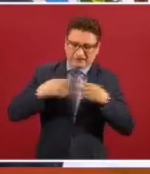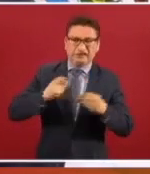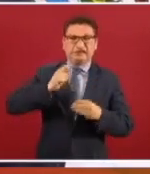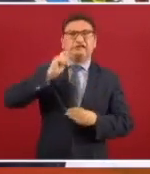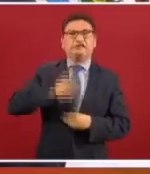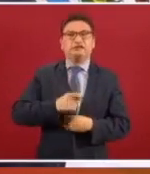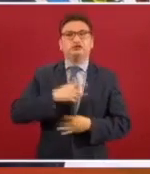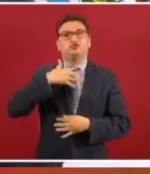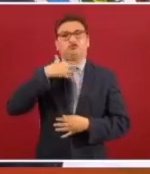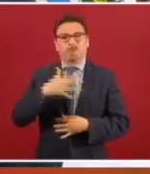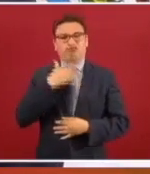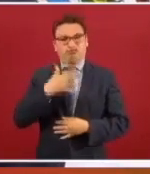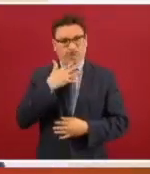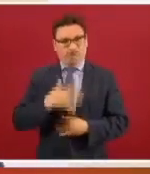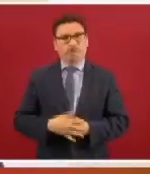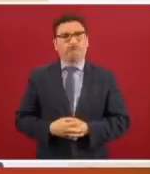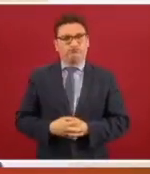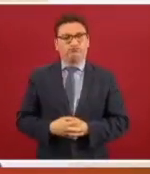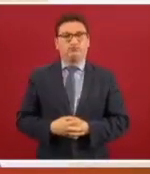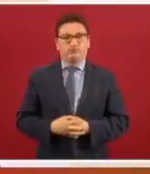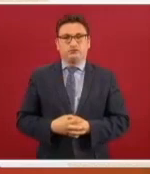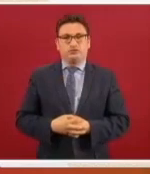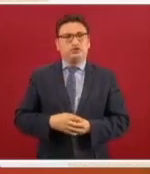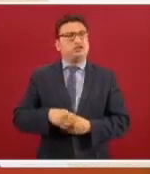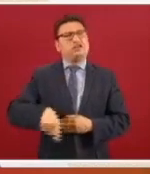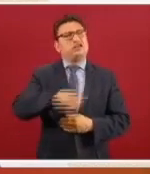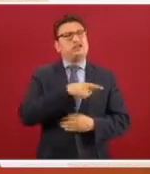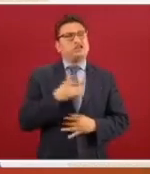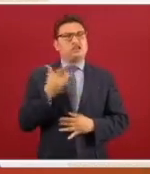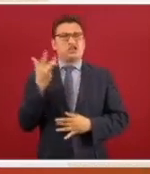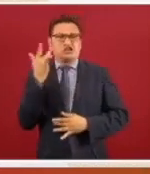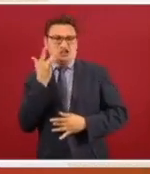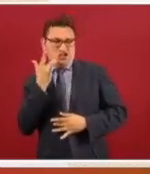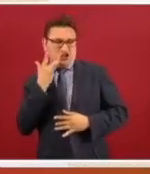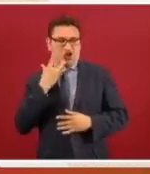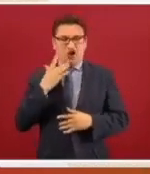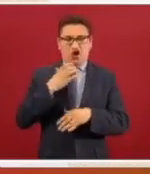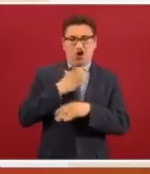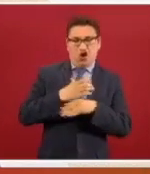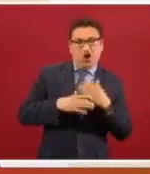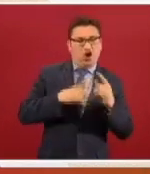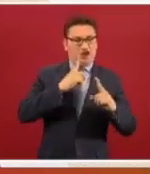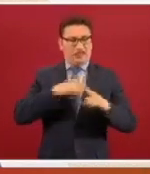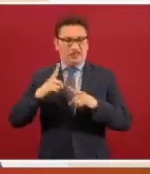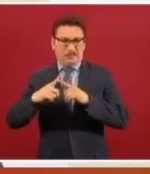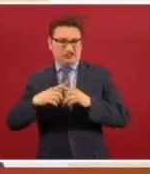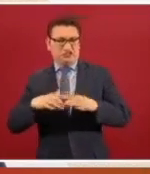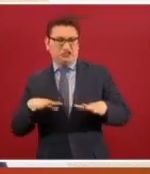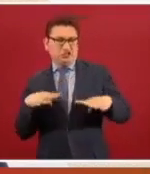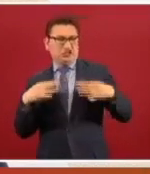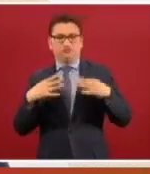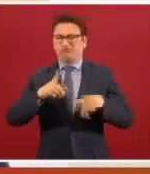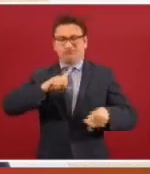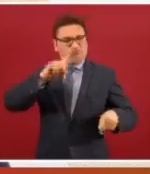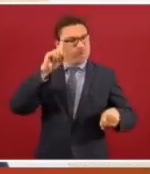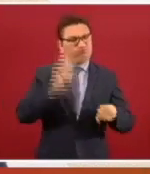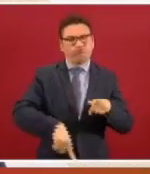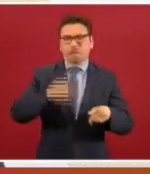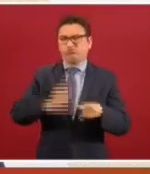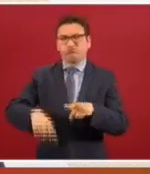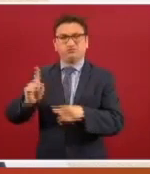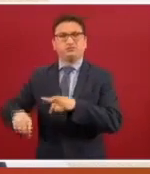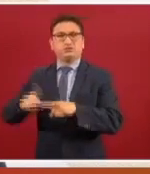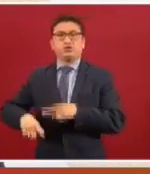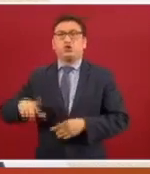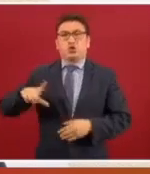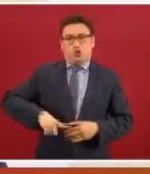corrupción, acabando con lujos y ostentaciones para reducir el